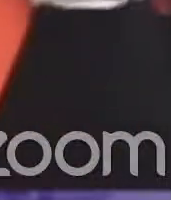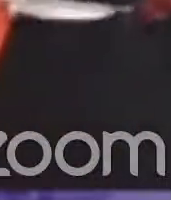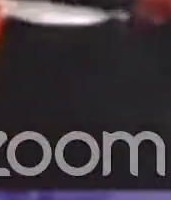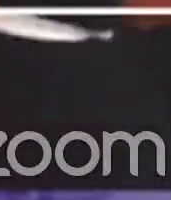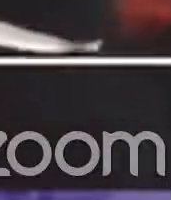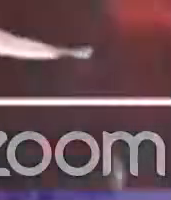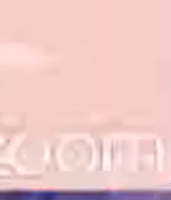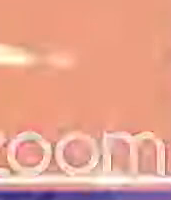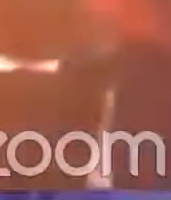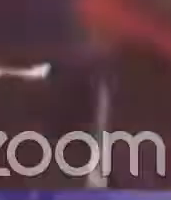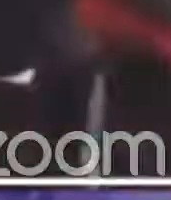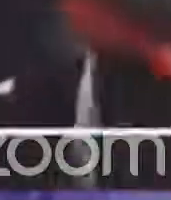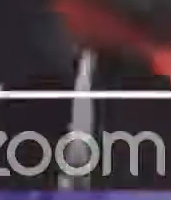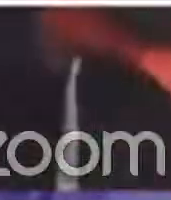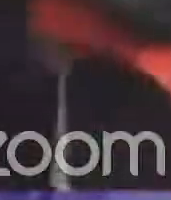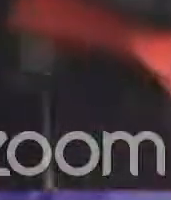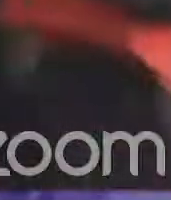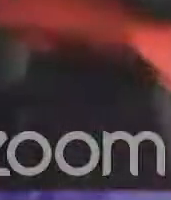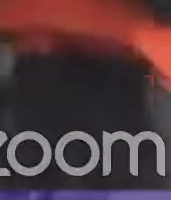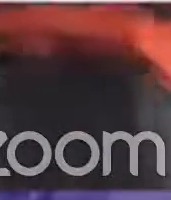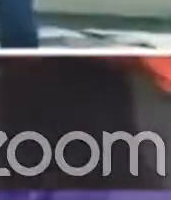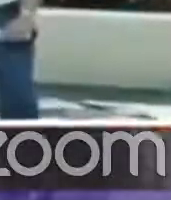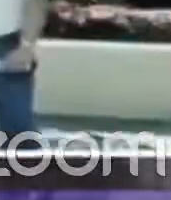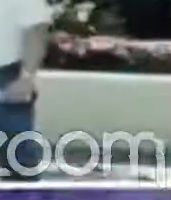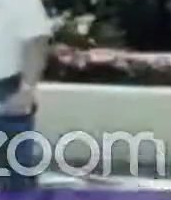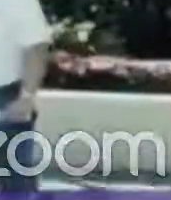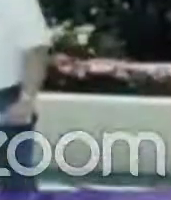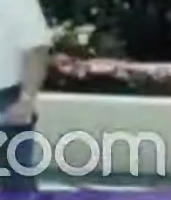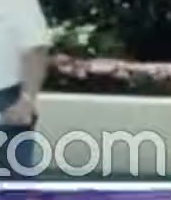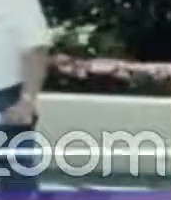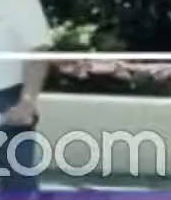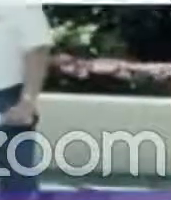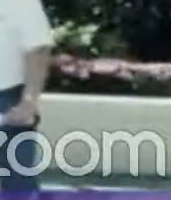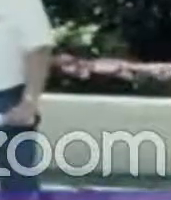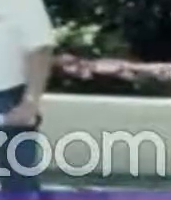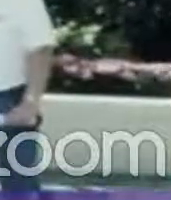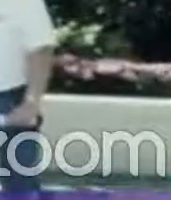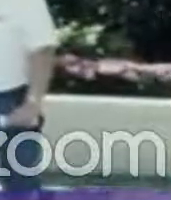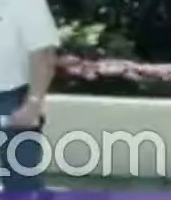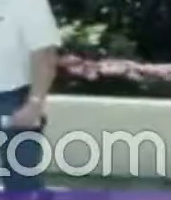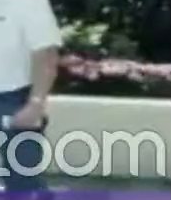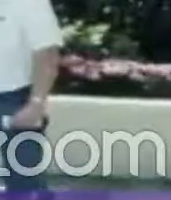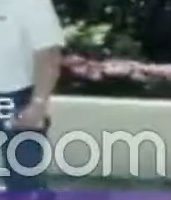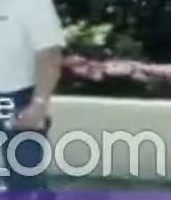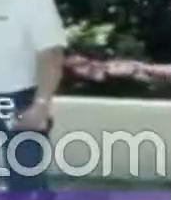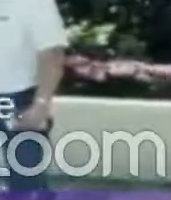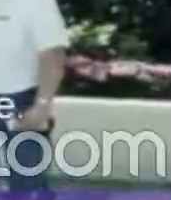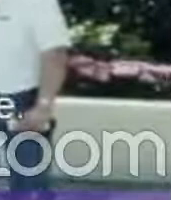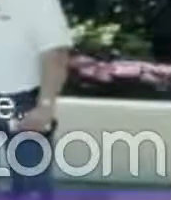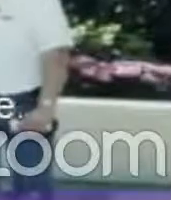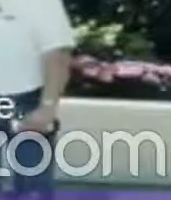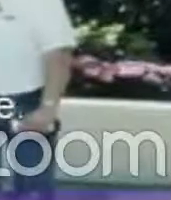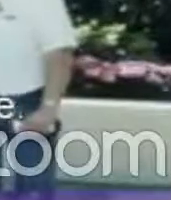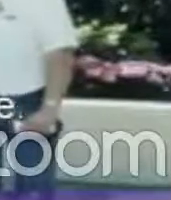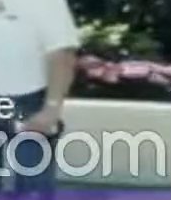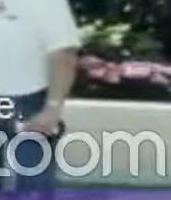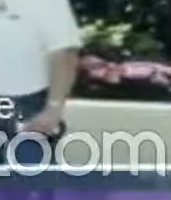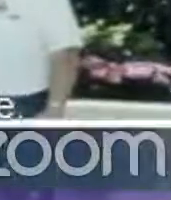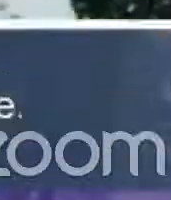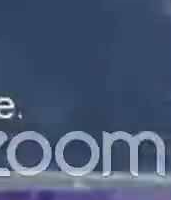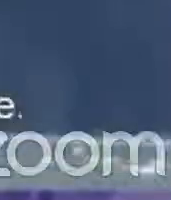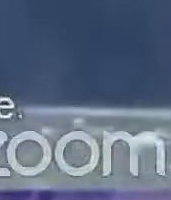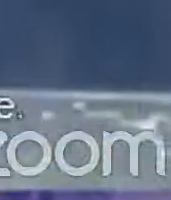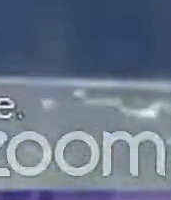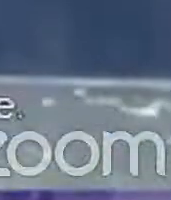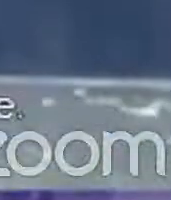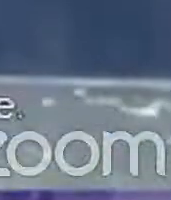incertidumbre. Ese instante marcó el inicio de este maravilloso viaje que han emprendido. Y nació en ustedes y